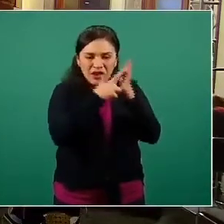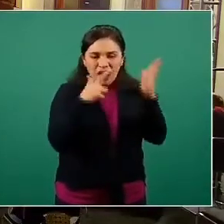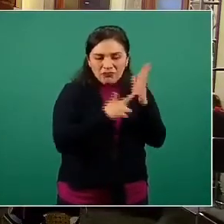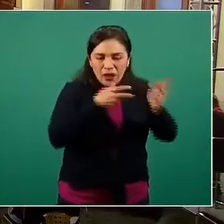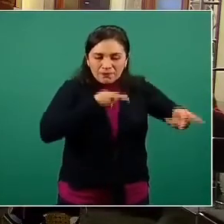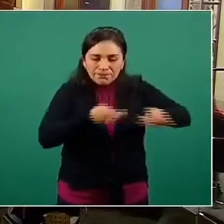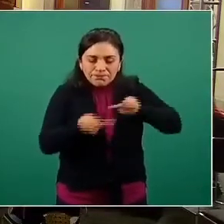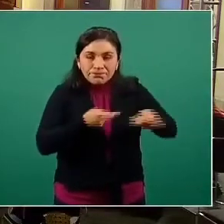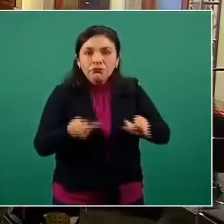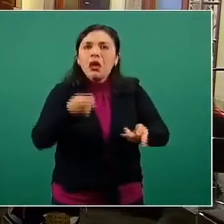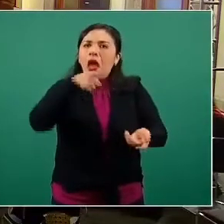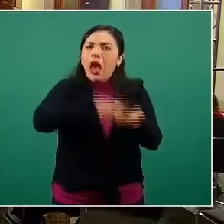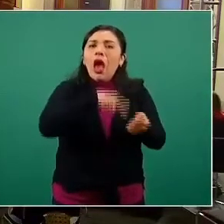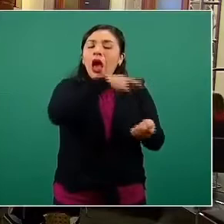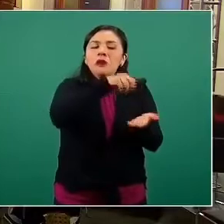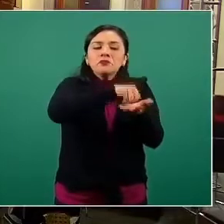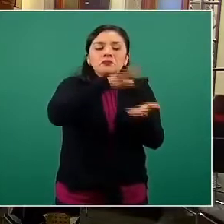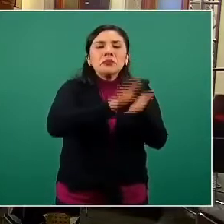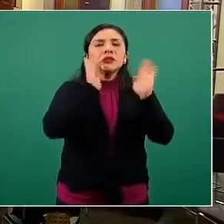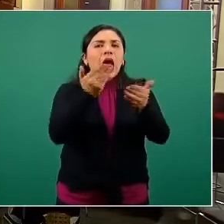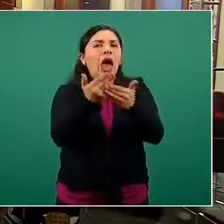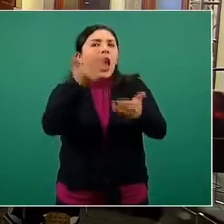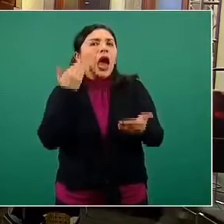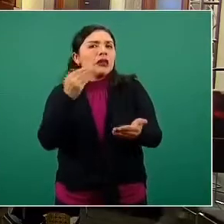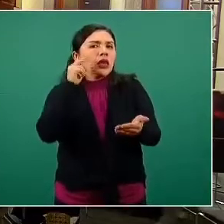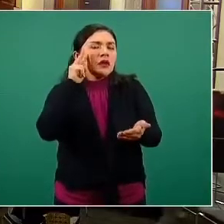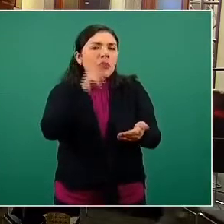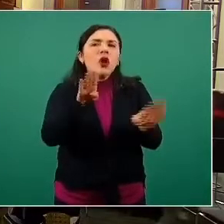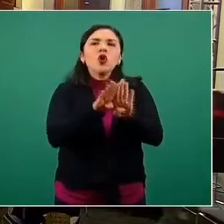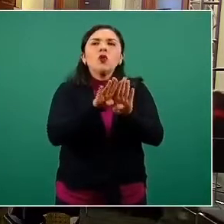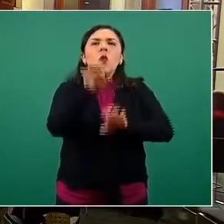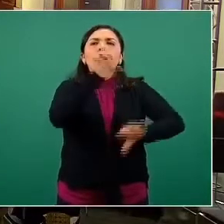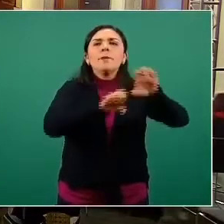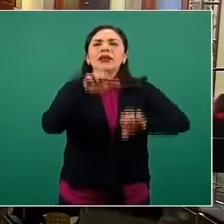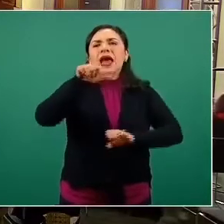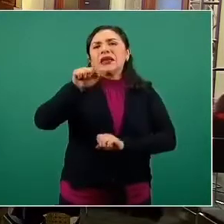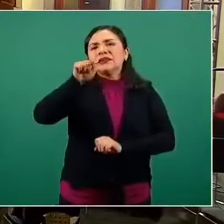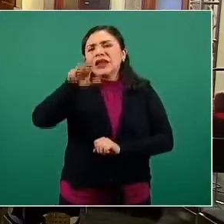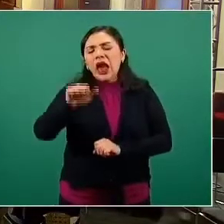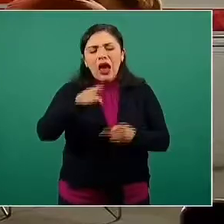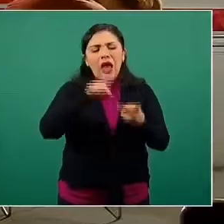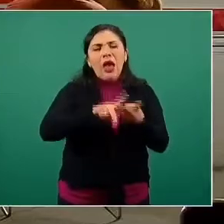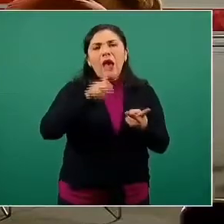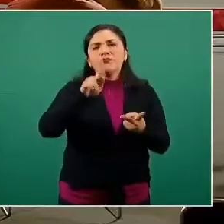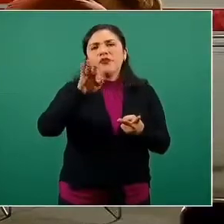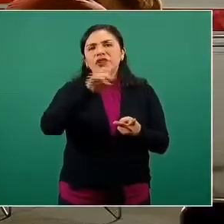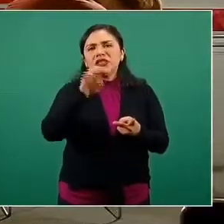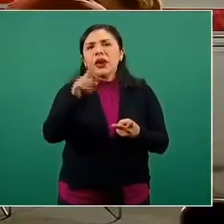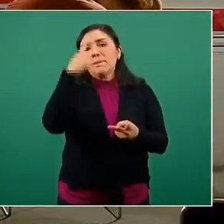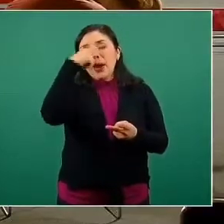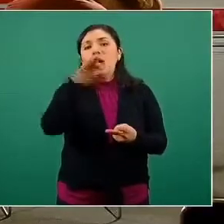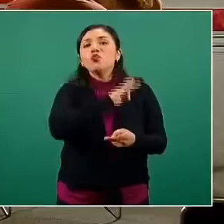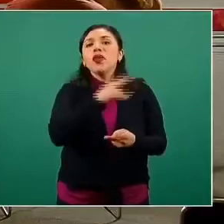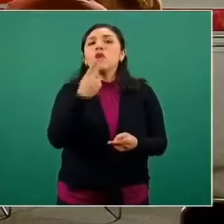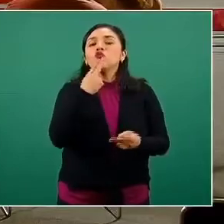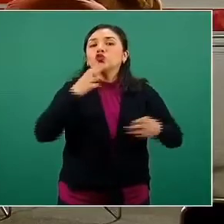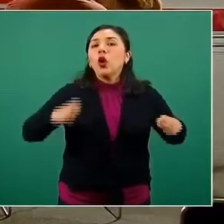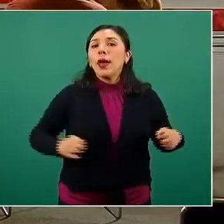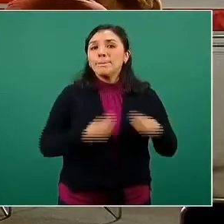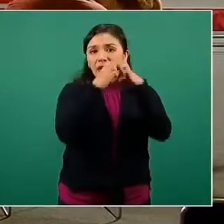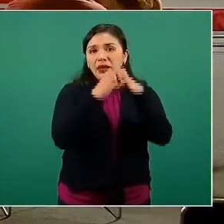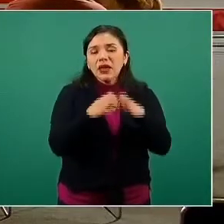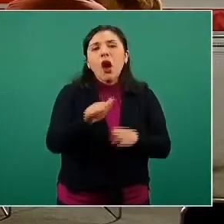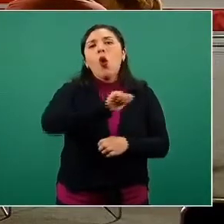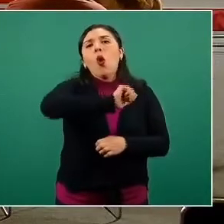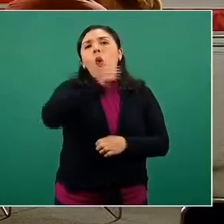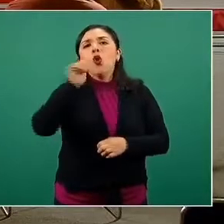tienen contemplado, o tenían, y ya lo lograron, de hecho es el caso de Astra, es el caso de Pfizer, la autorización de uso de emergencias en